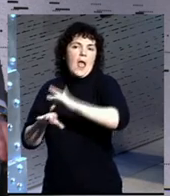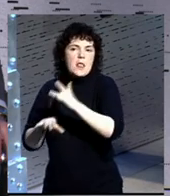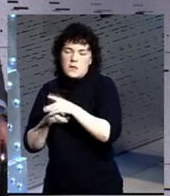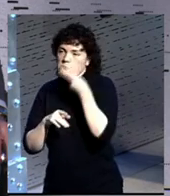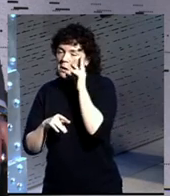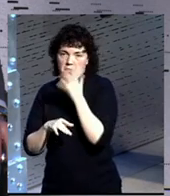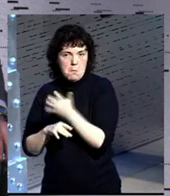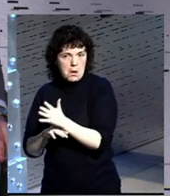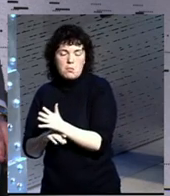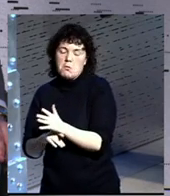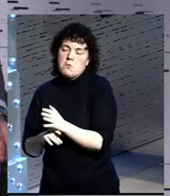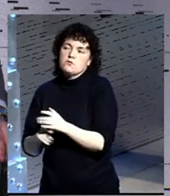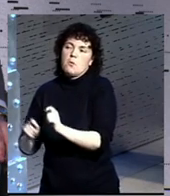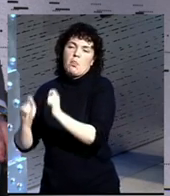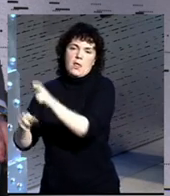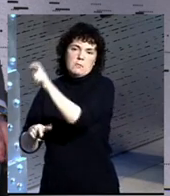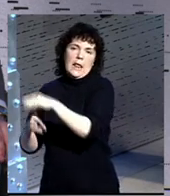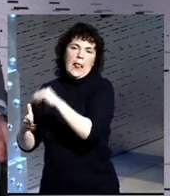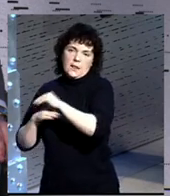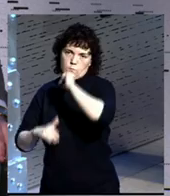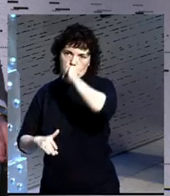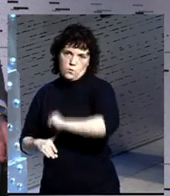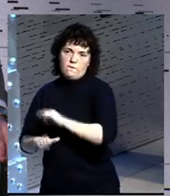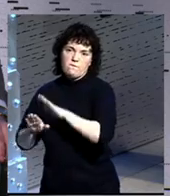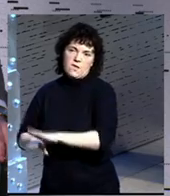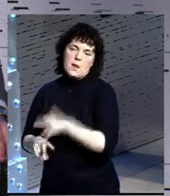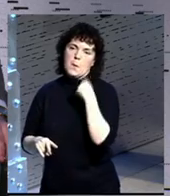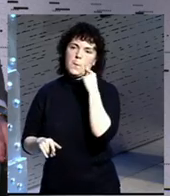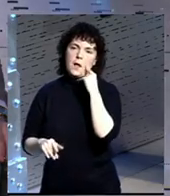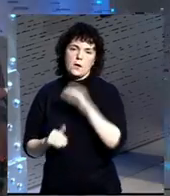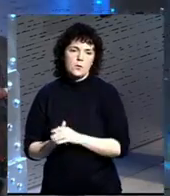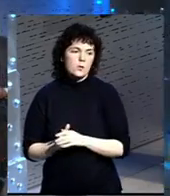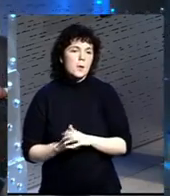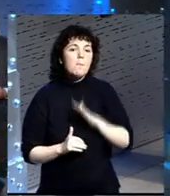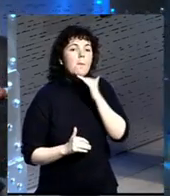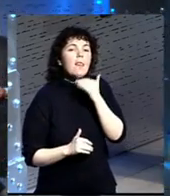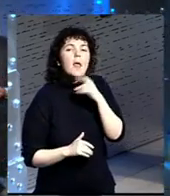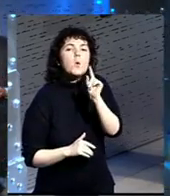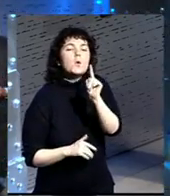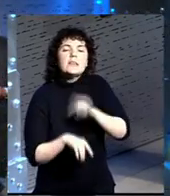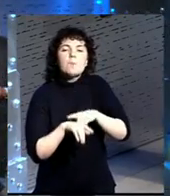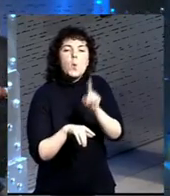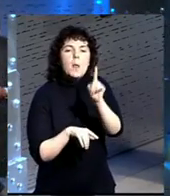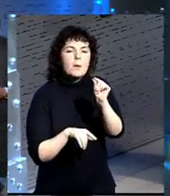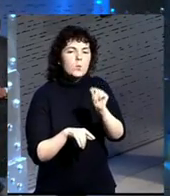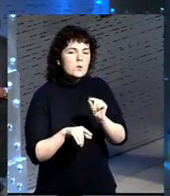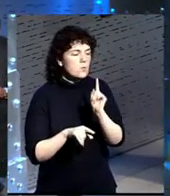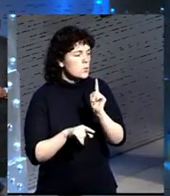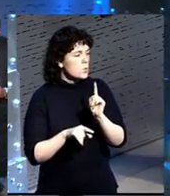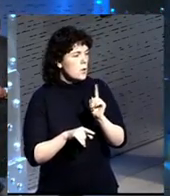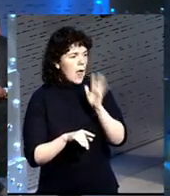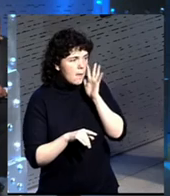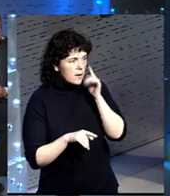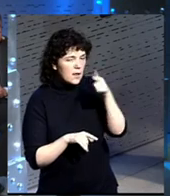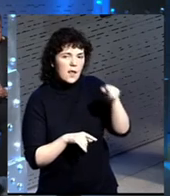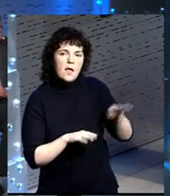creo que todo eso sí es capaz de fidelizar al cliente. Bueno, creo que tenemos tiempo para al menos una pregunta más. Sí, adelante. Aquí abajo,